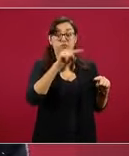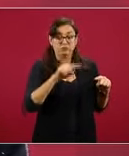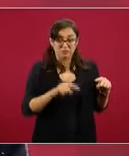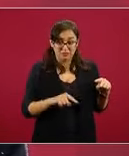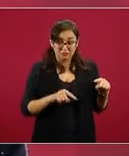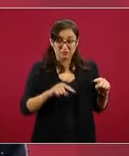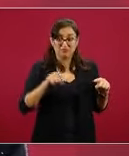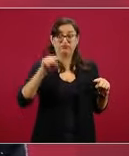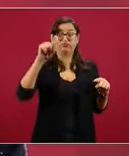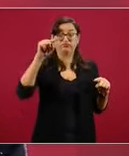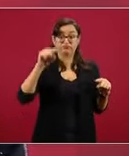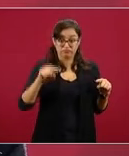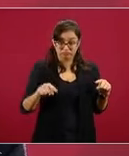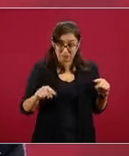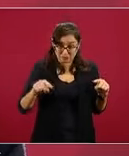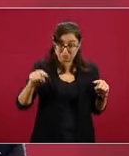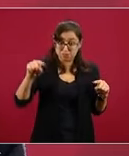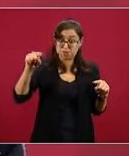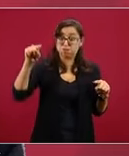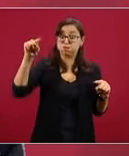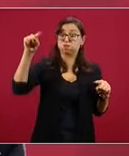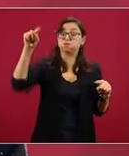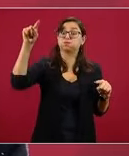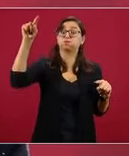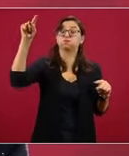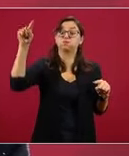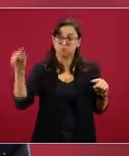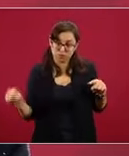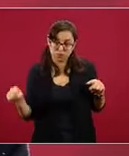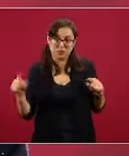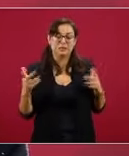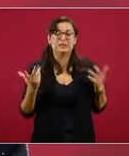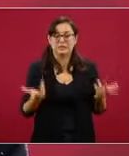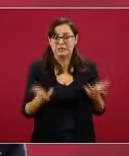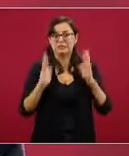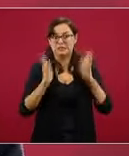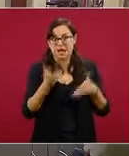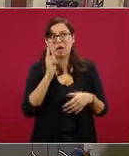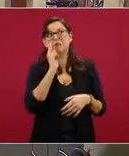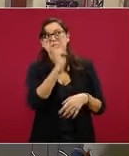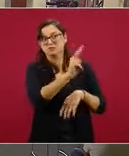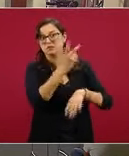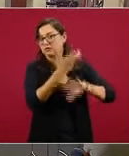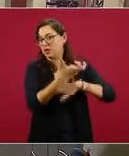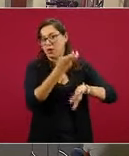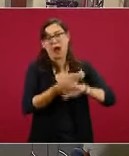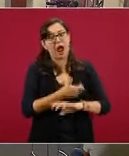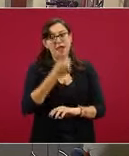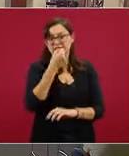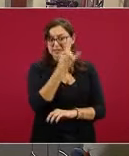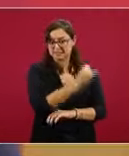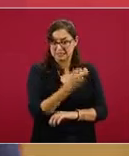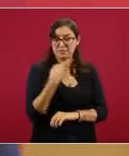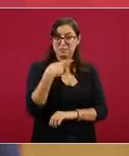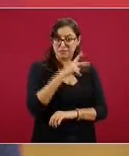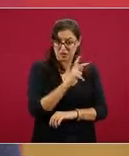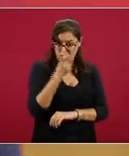esto en su momento no ha sido condicionante como para que, por ejemplo, todos los estados del norte tengan un